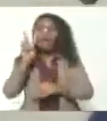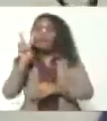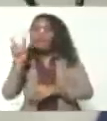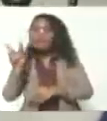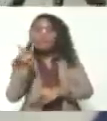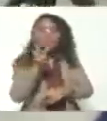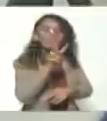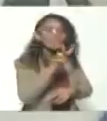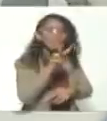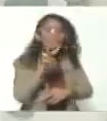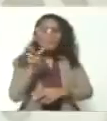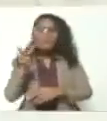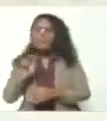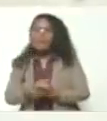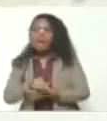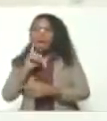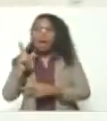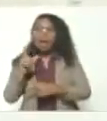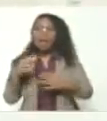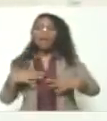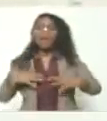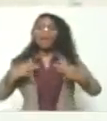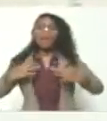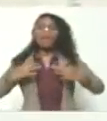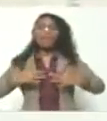Aquí tenemos, fíjense, uniformes.